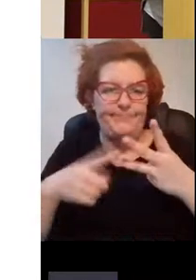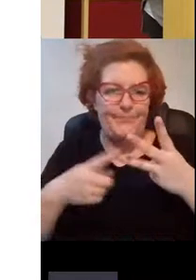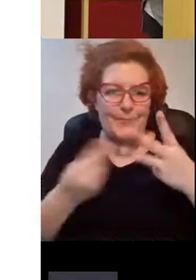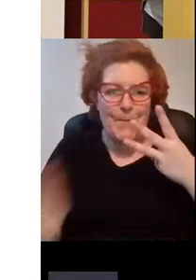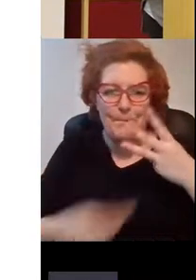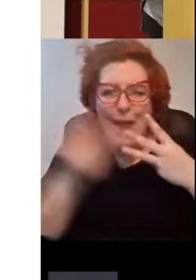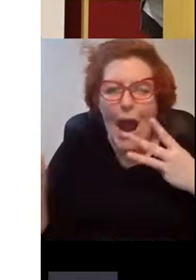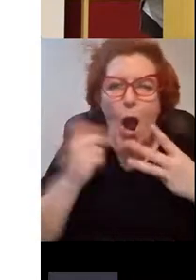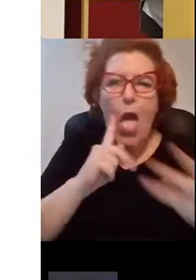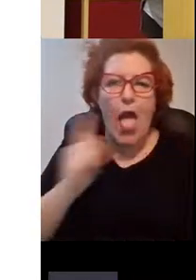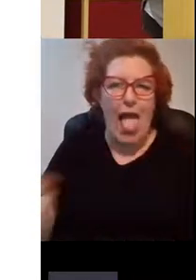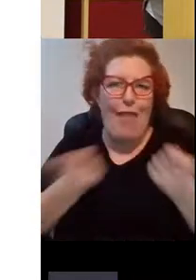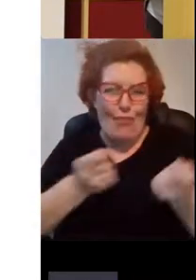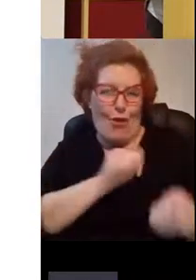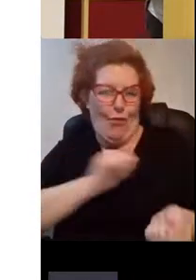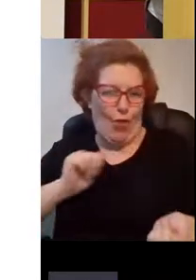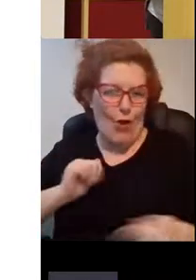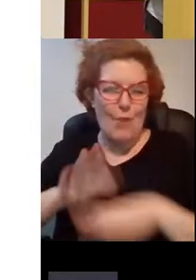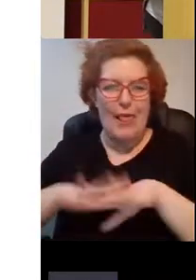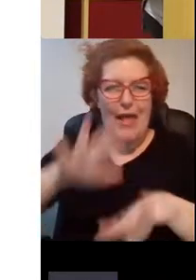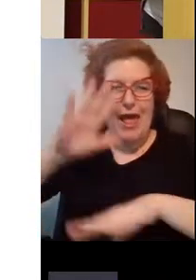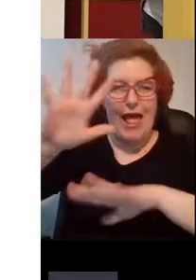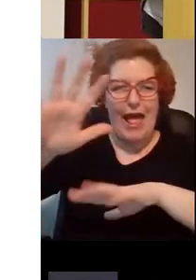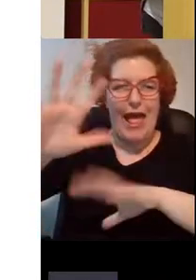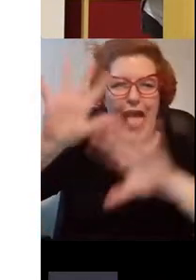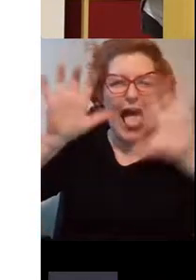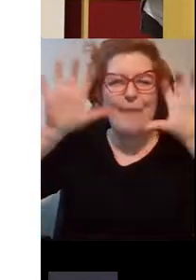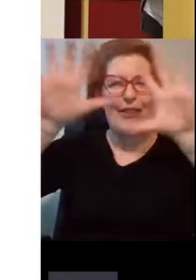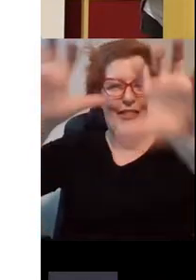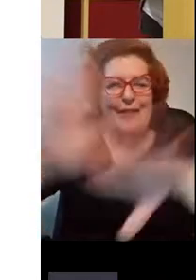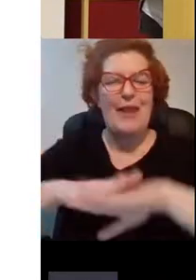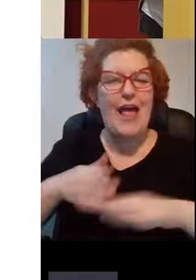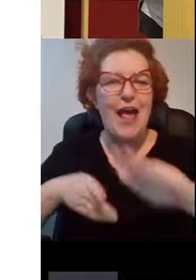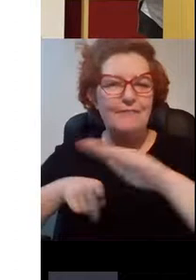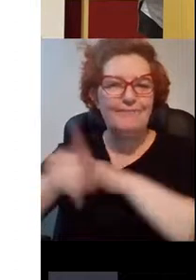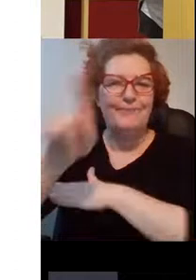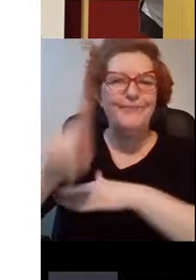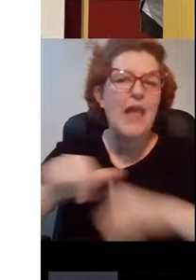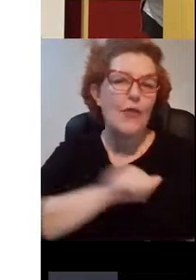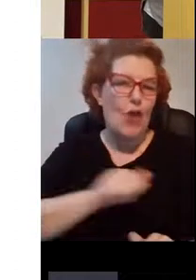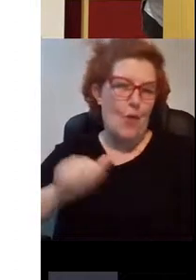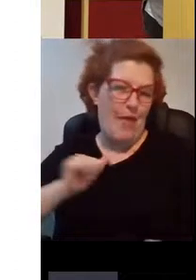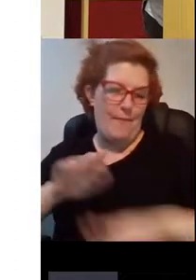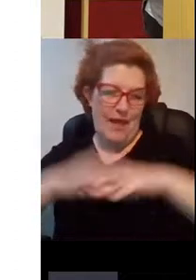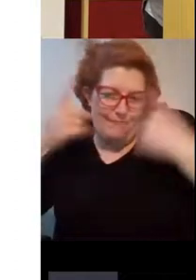la autorregulación, en su proceso de aprendizaje hacia la autonomía en el aprendizaje.